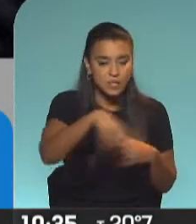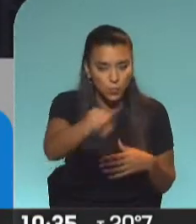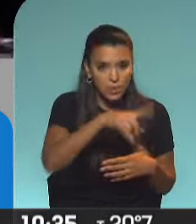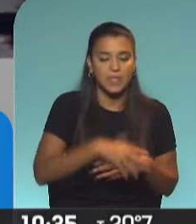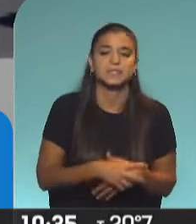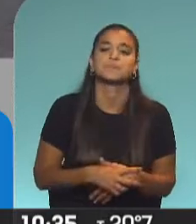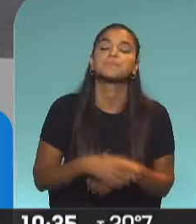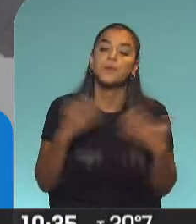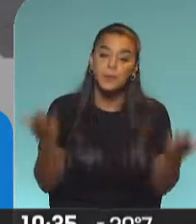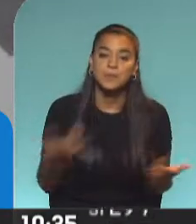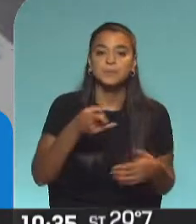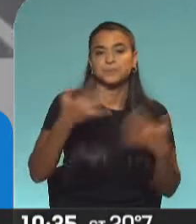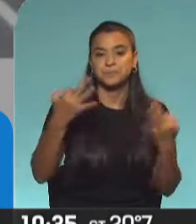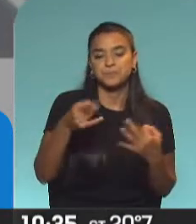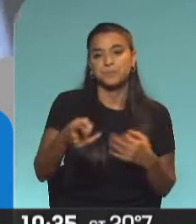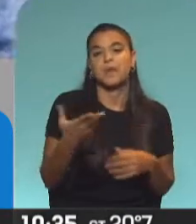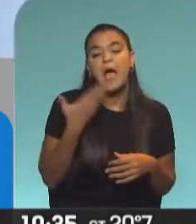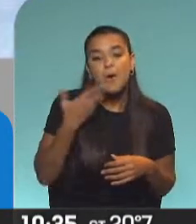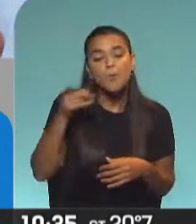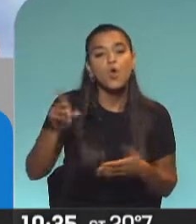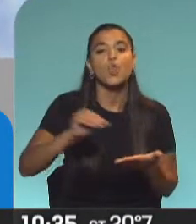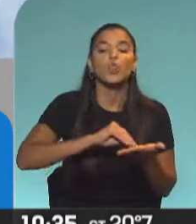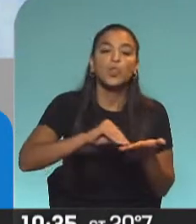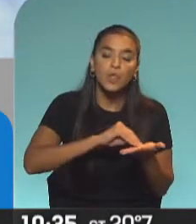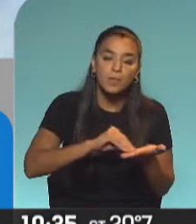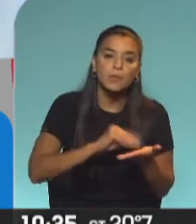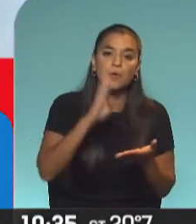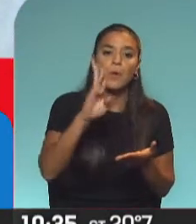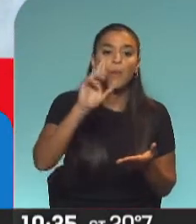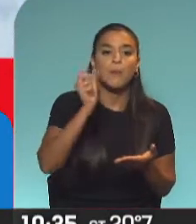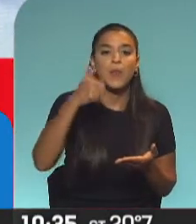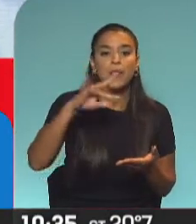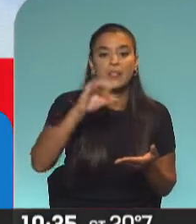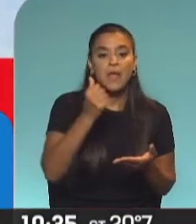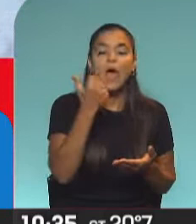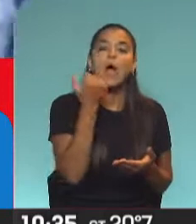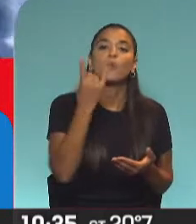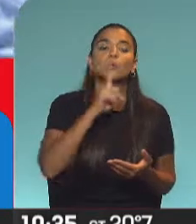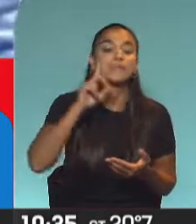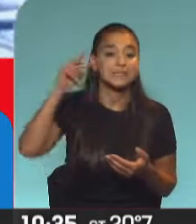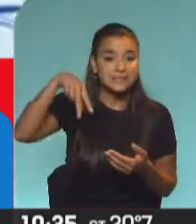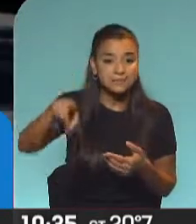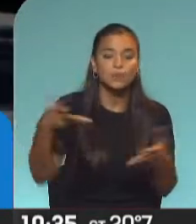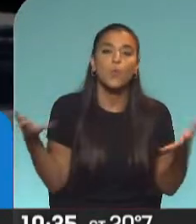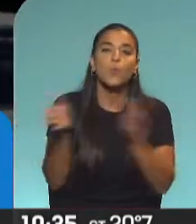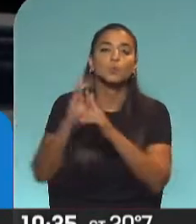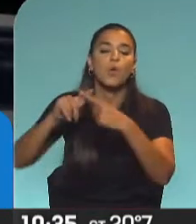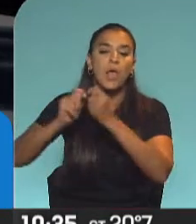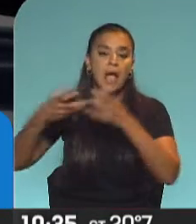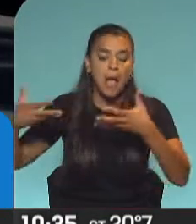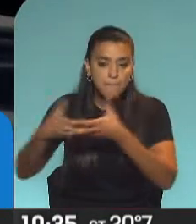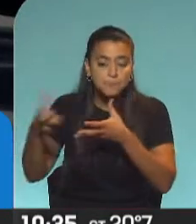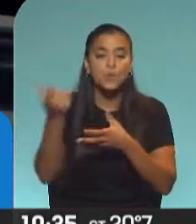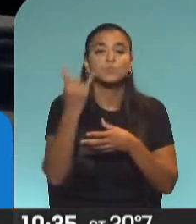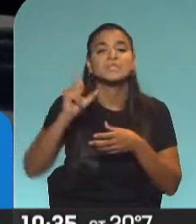disposición. Gracias, bueno, muy bien, la palabra de la diputada Brenda Austin, diputada de Juntos por el Cambio, diputada de la Unión Cívica